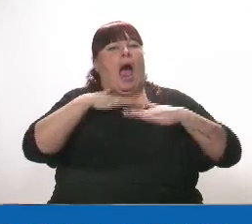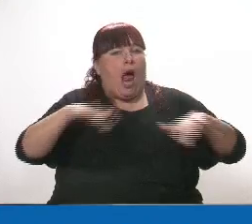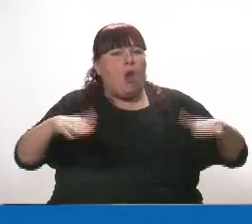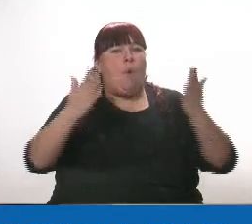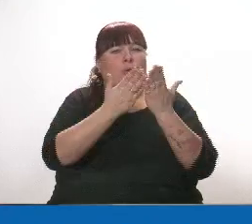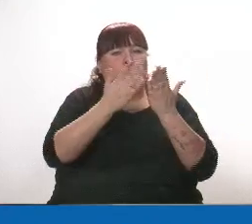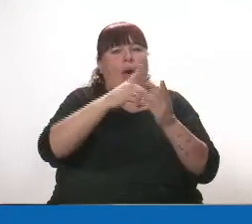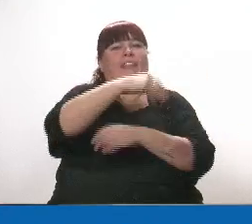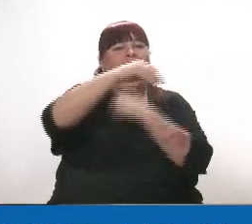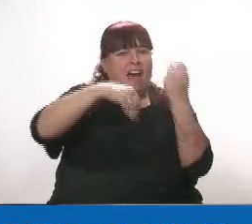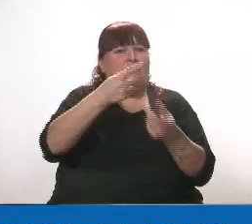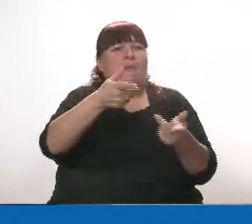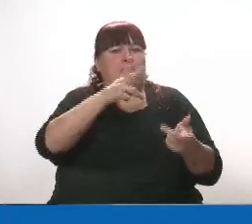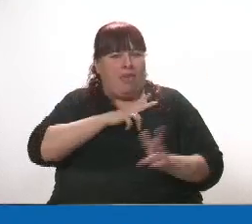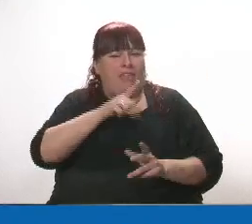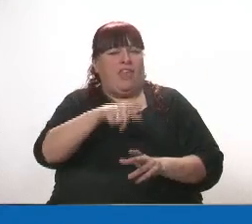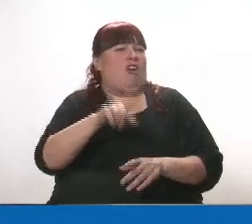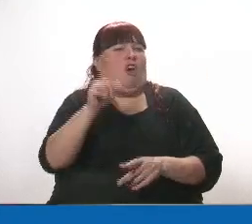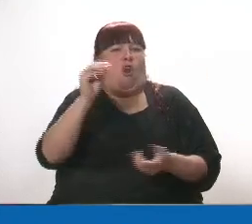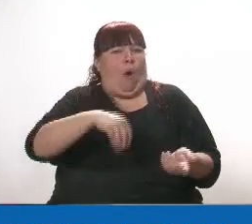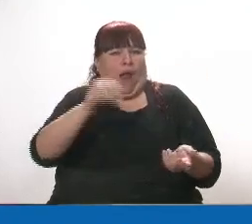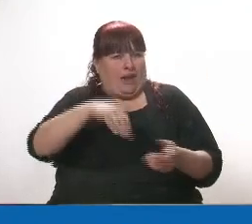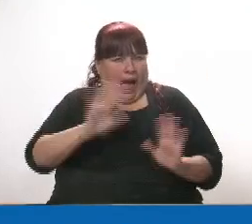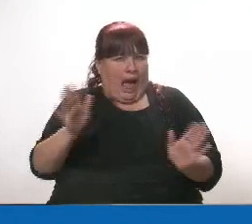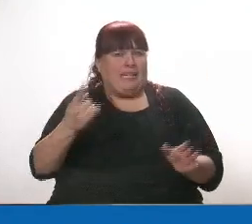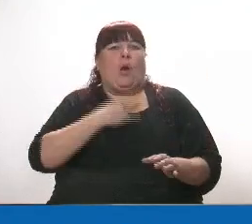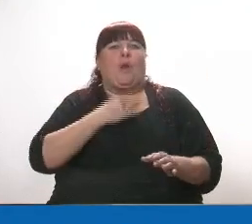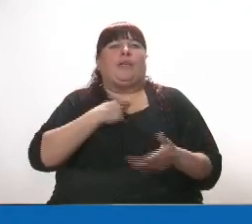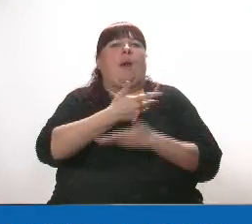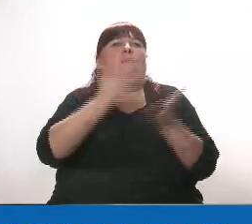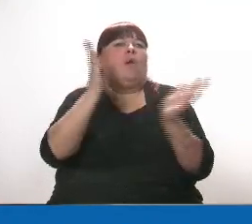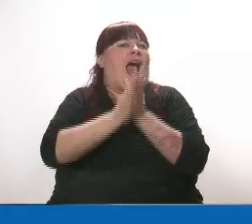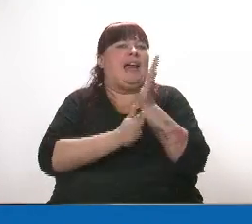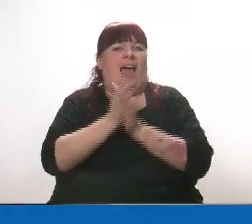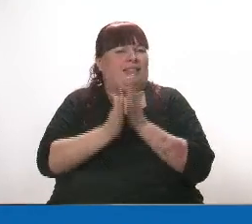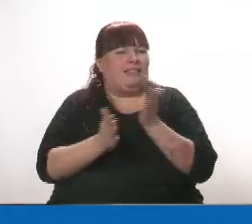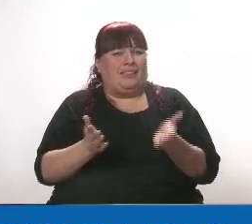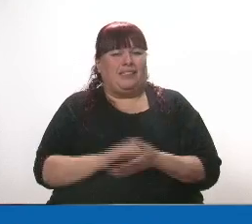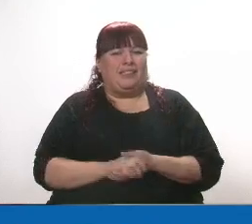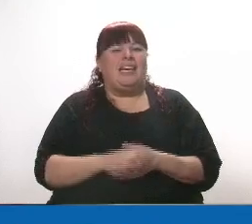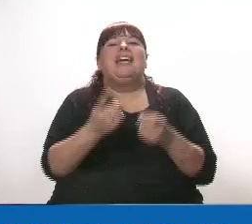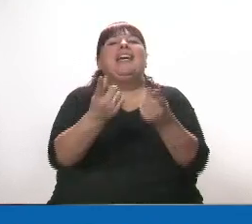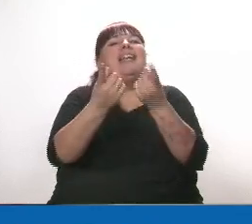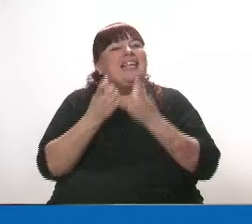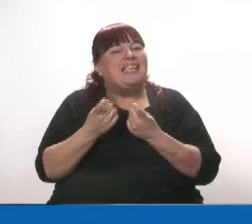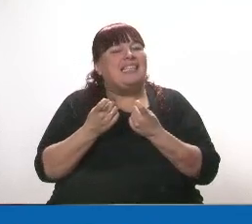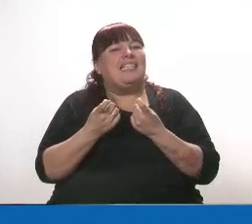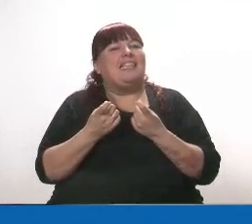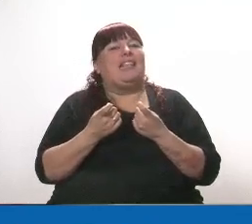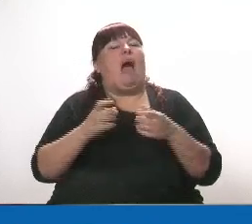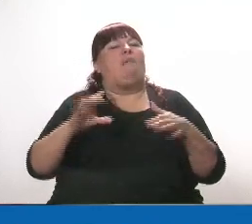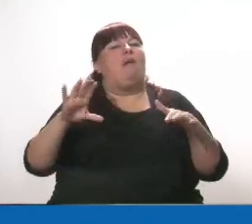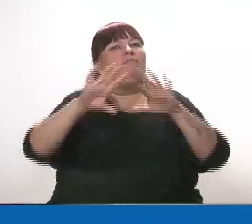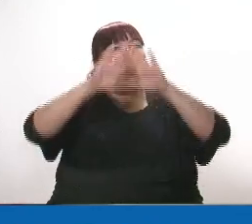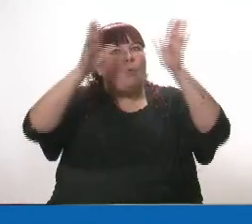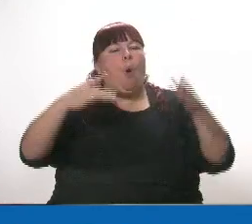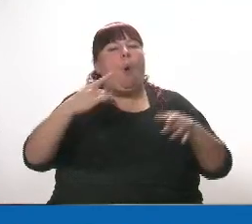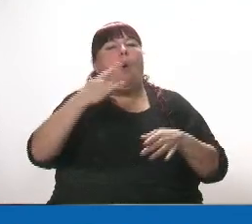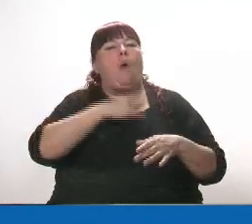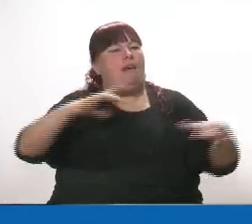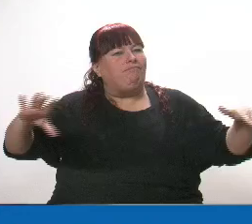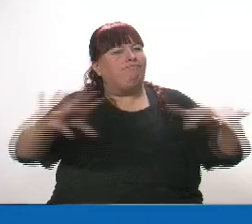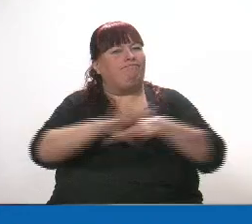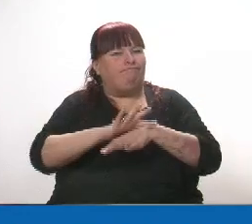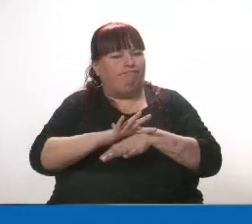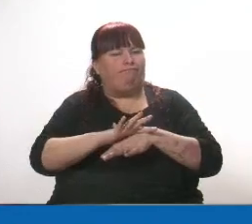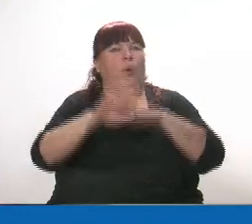sus familias nos dijeron que no es suficiente la universidad pública y gratuita que necesitamos que sea una universidad eficiente